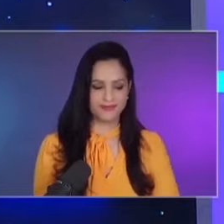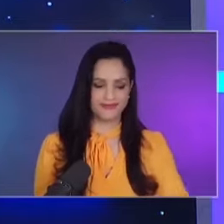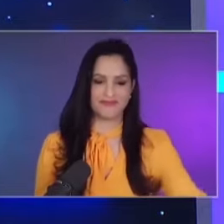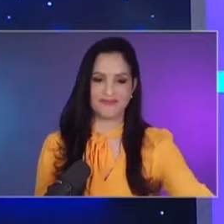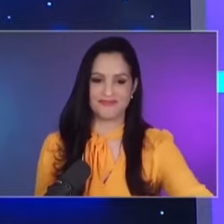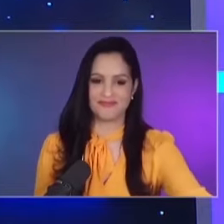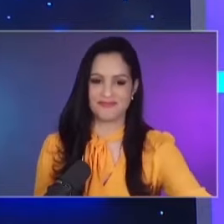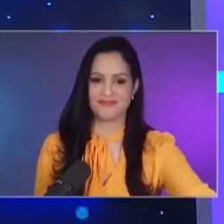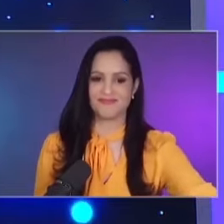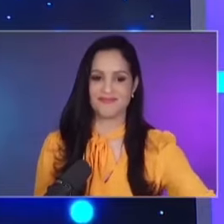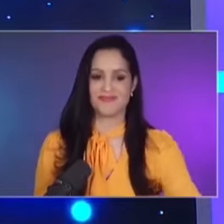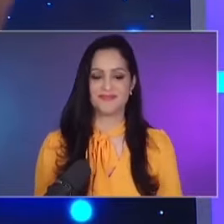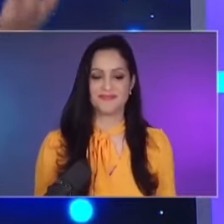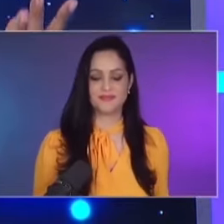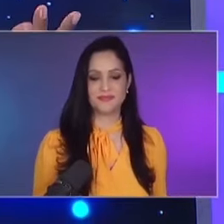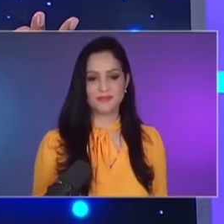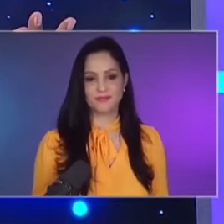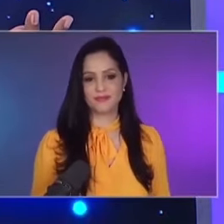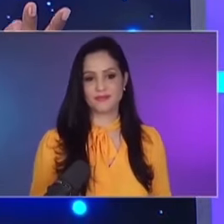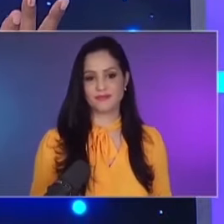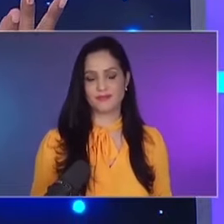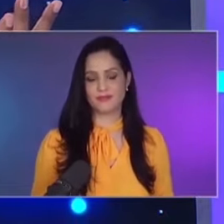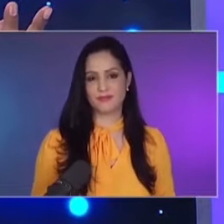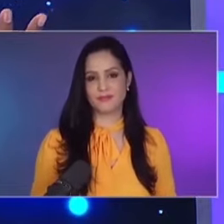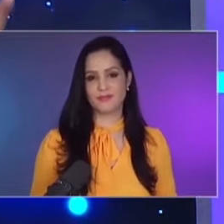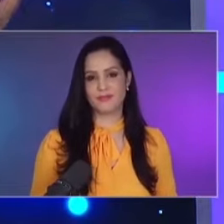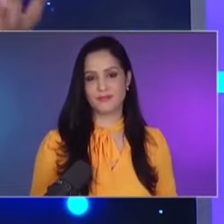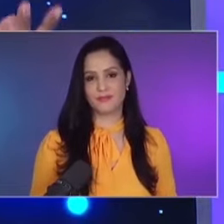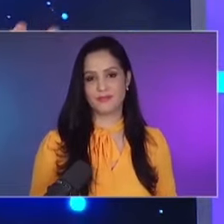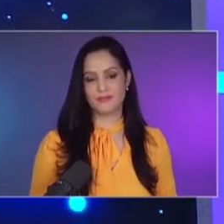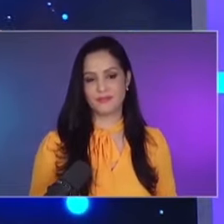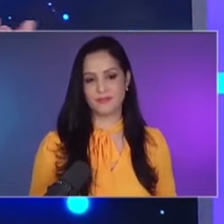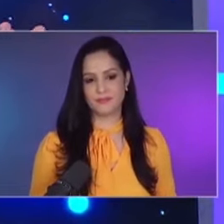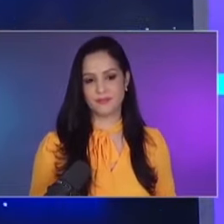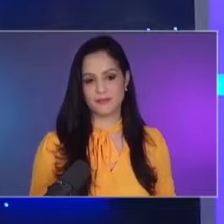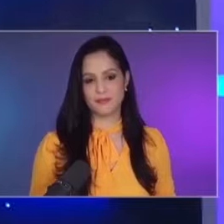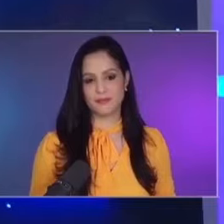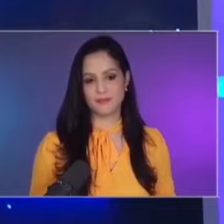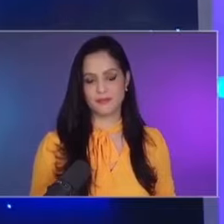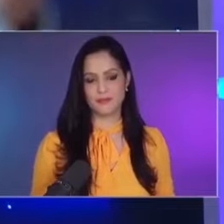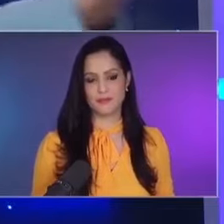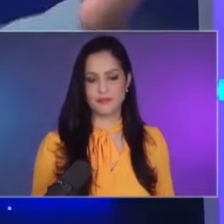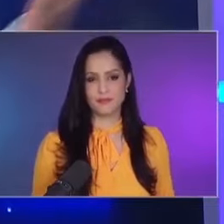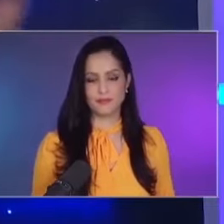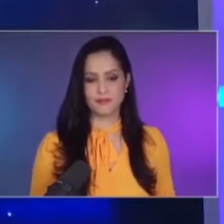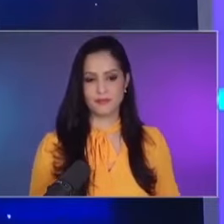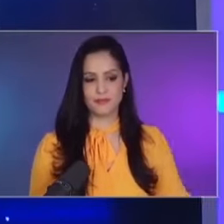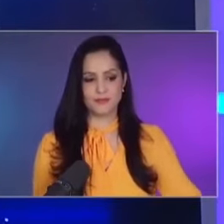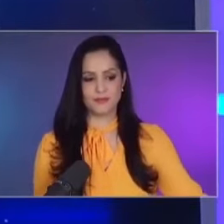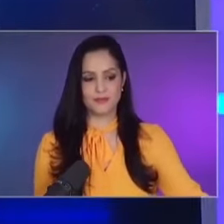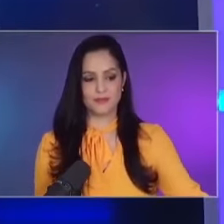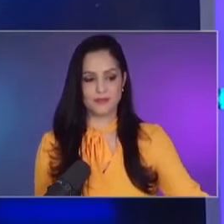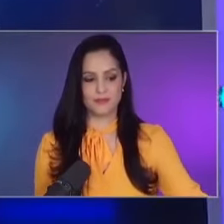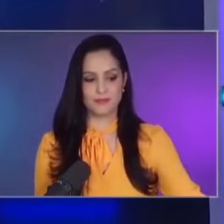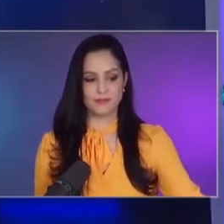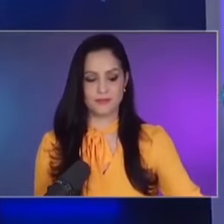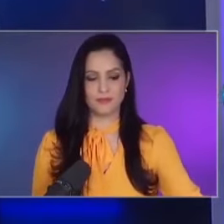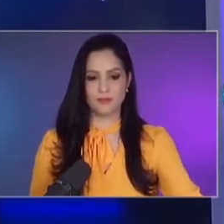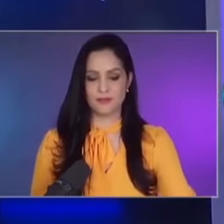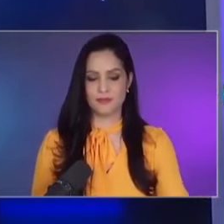ley sea la ley todas leyes nuevas tienen problemas a la hora de ejecutar la ley de